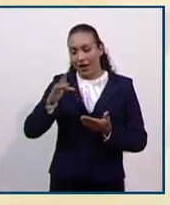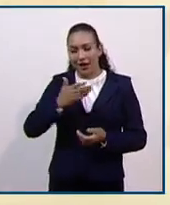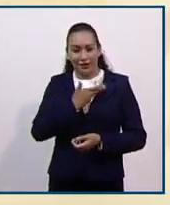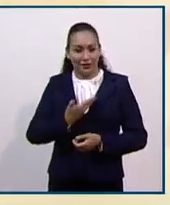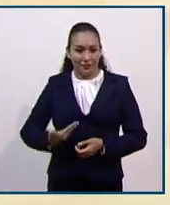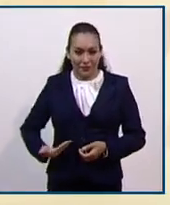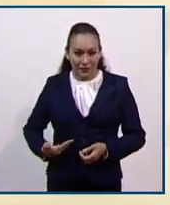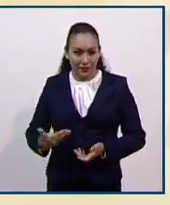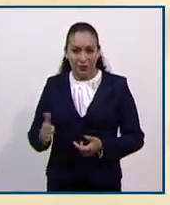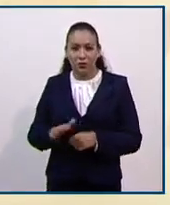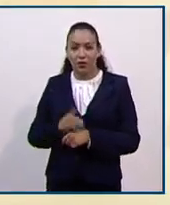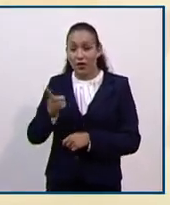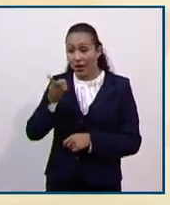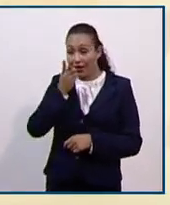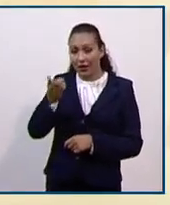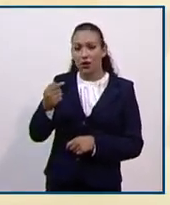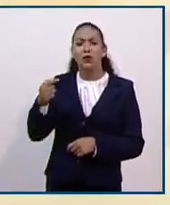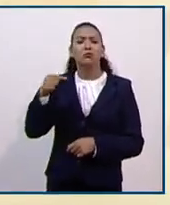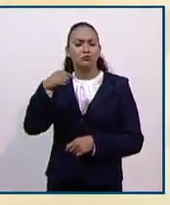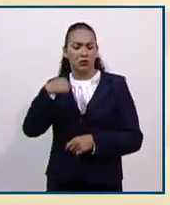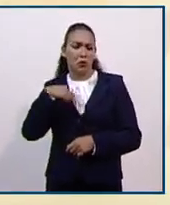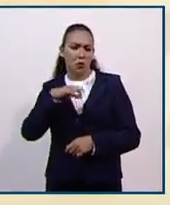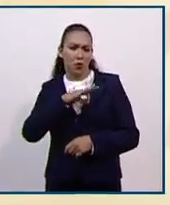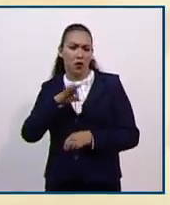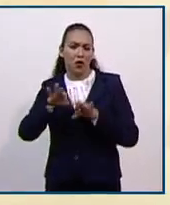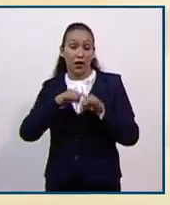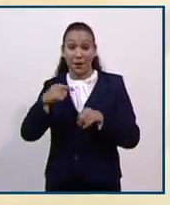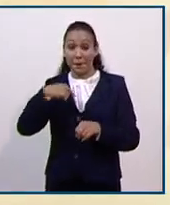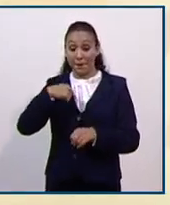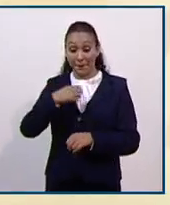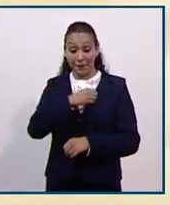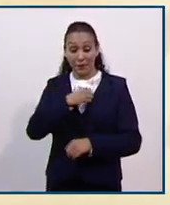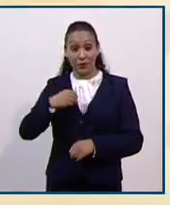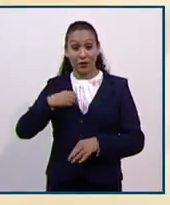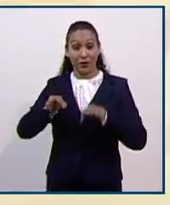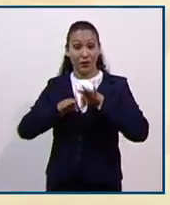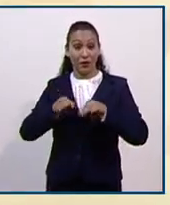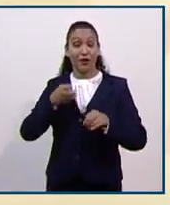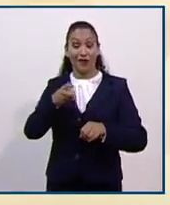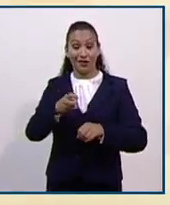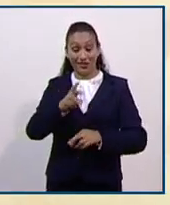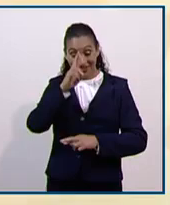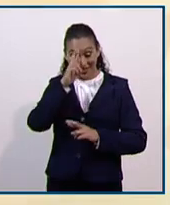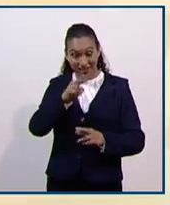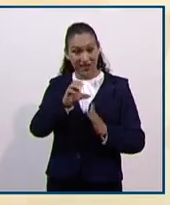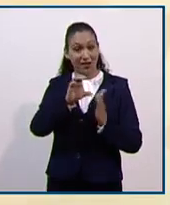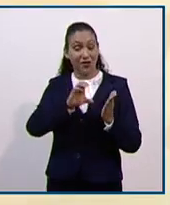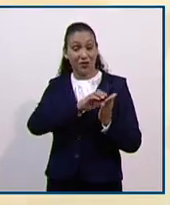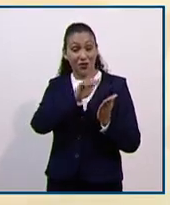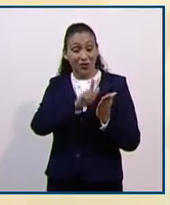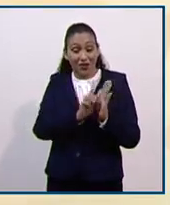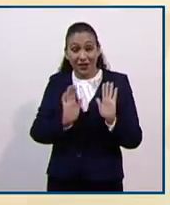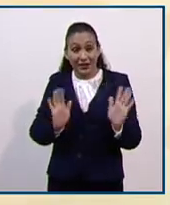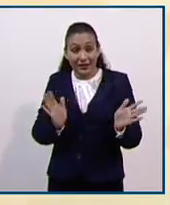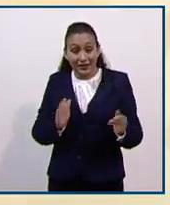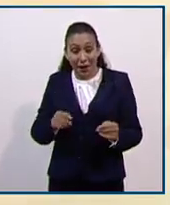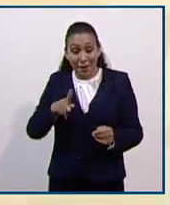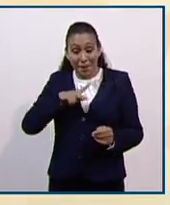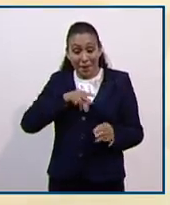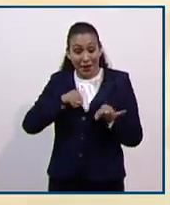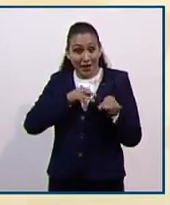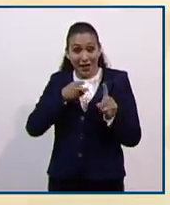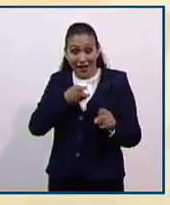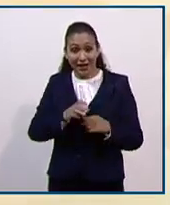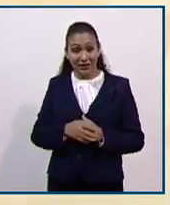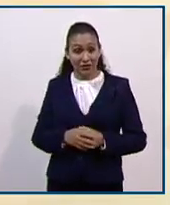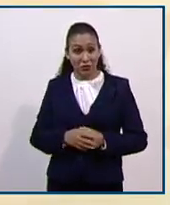hubiera pensado que podía yo ser un buen ministro. Y mi obligación es respetar la Constitución. Mi obligación es no fallarles